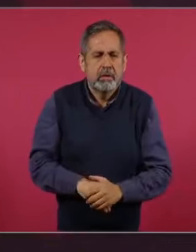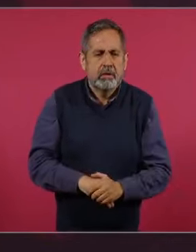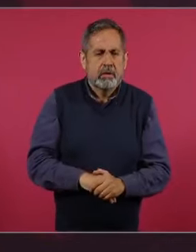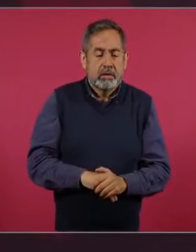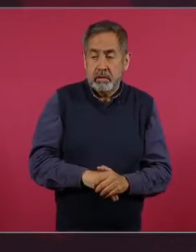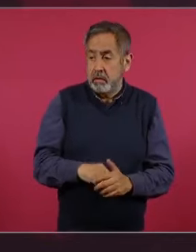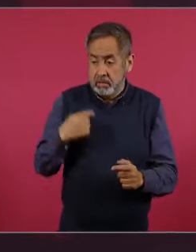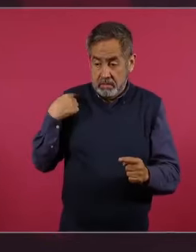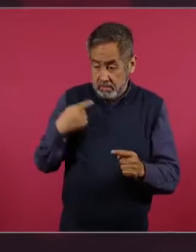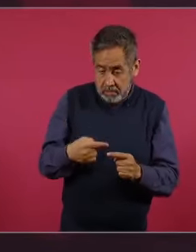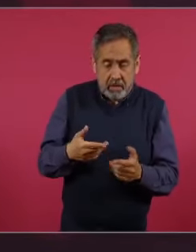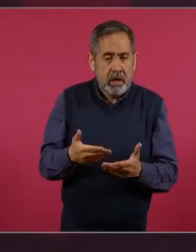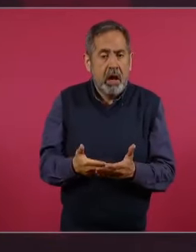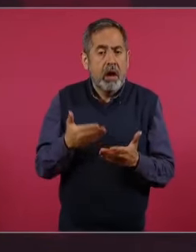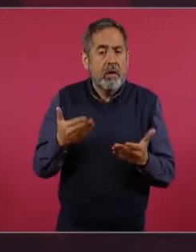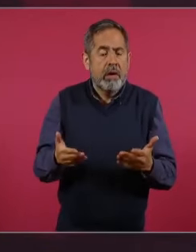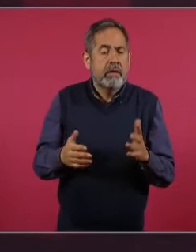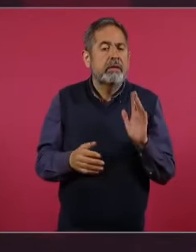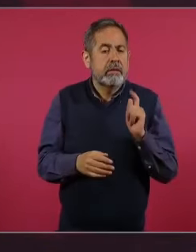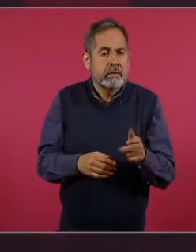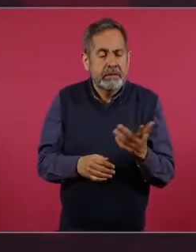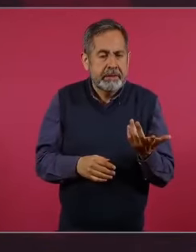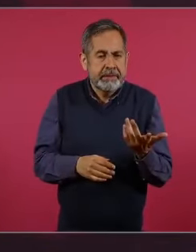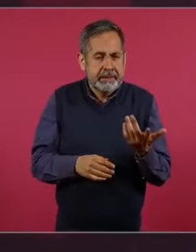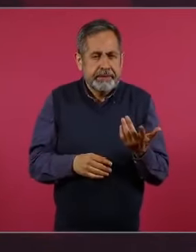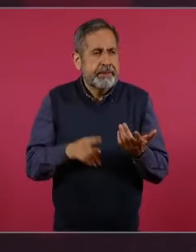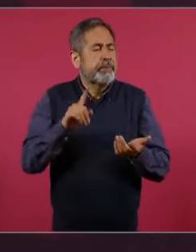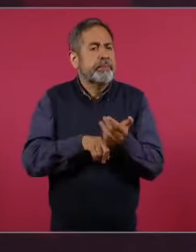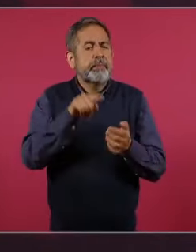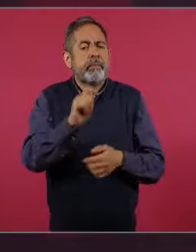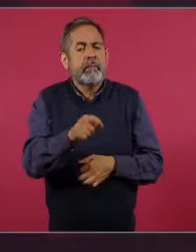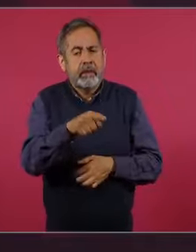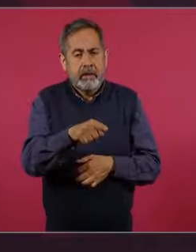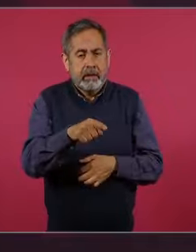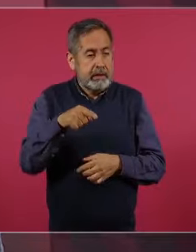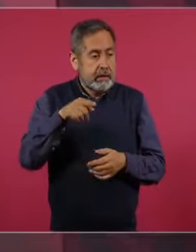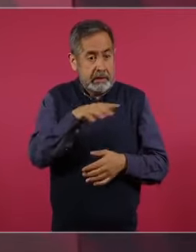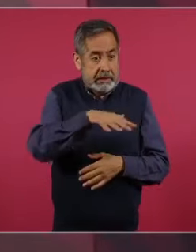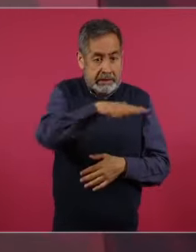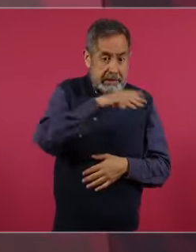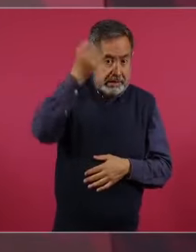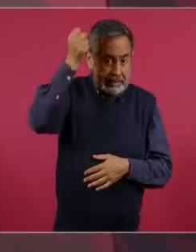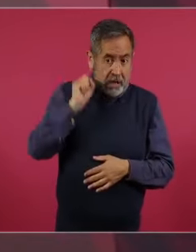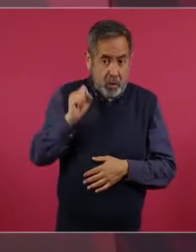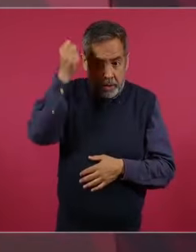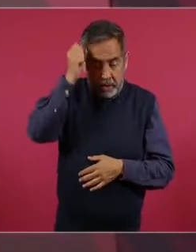Hasta ahora no han habido, en el caso de Sinaloa,